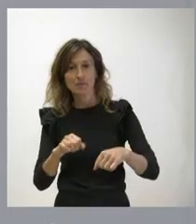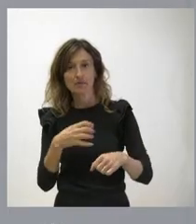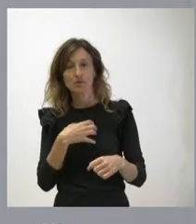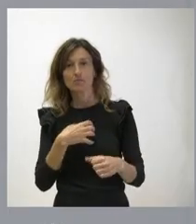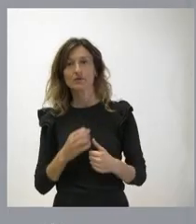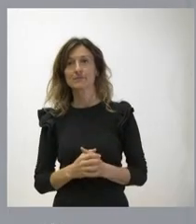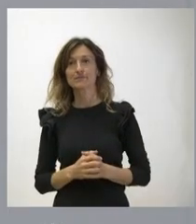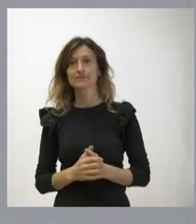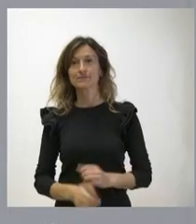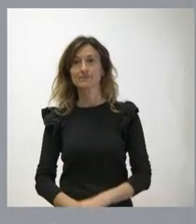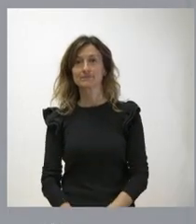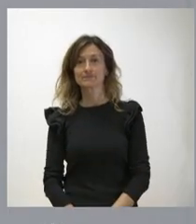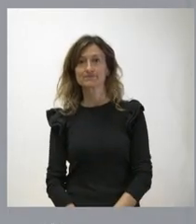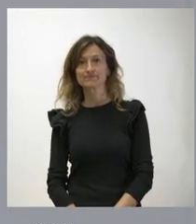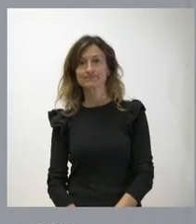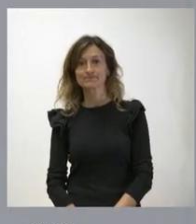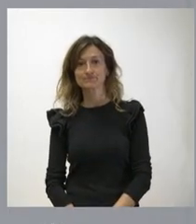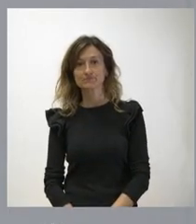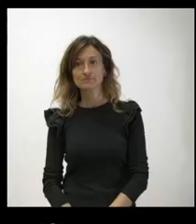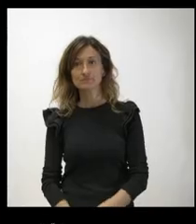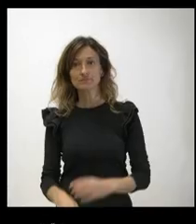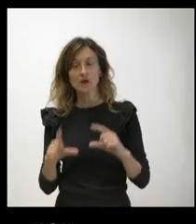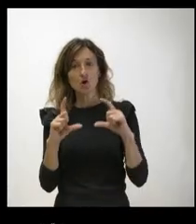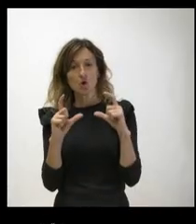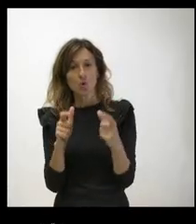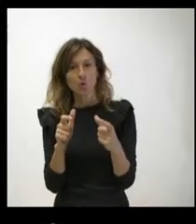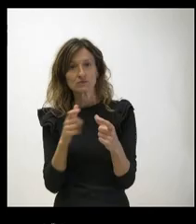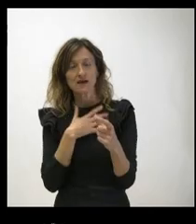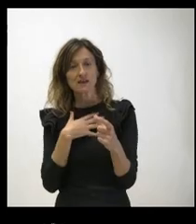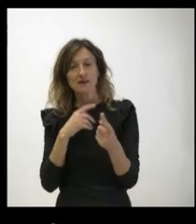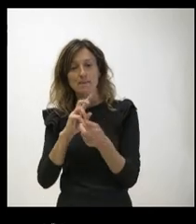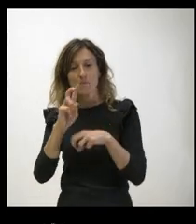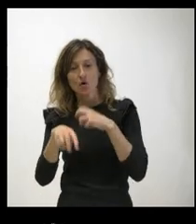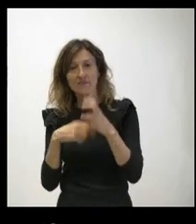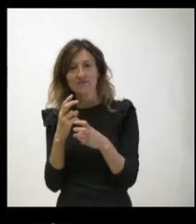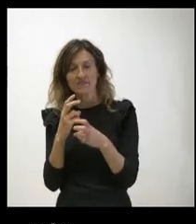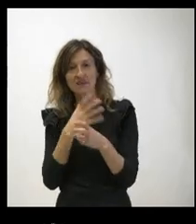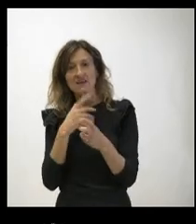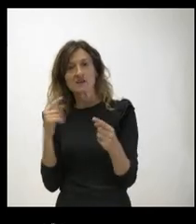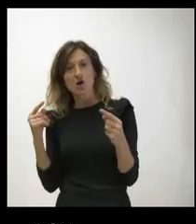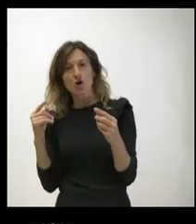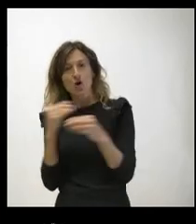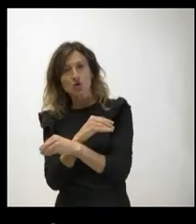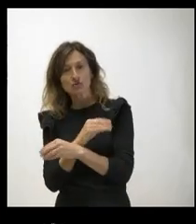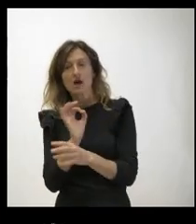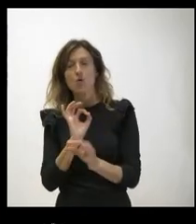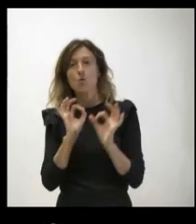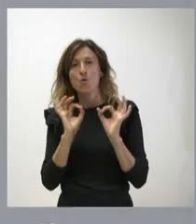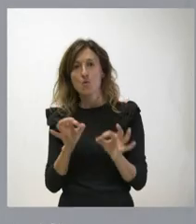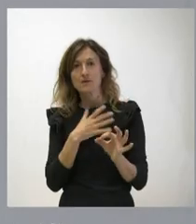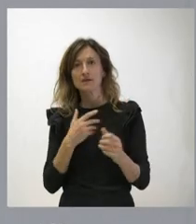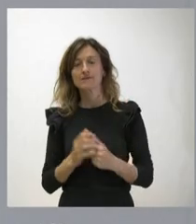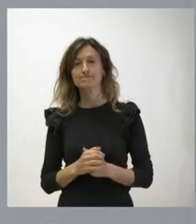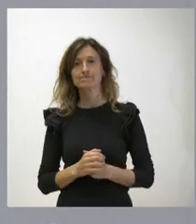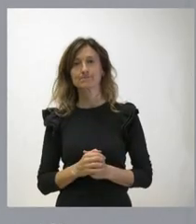parlamentarias pero la posición de la junta es contraria a que se modifique la composición de del Consejo del diálogo social